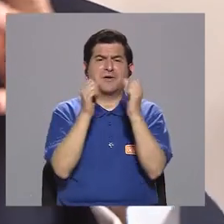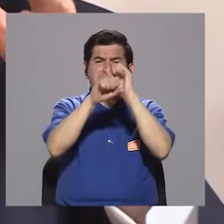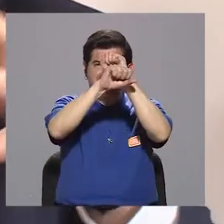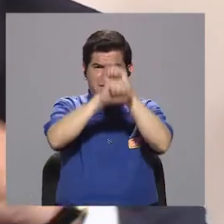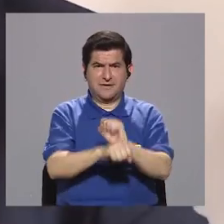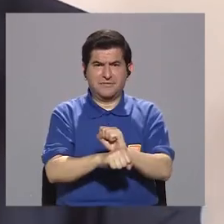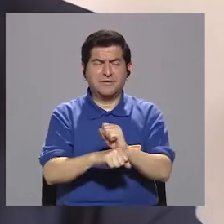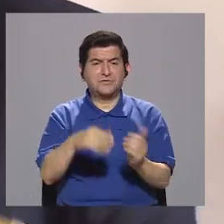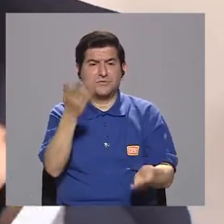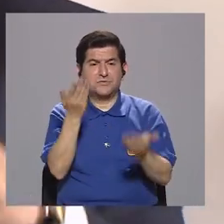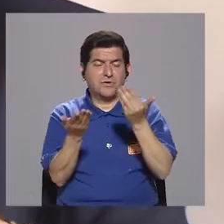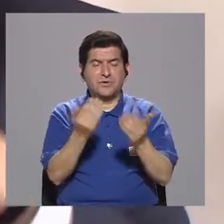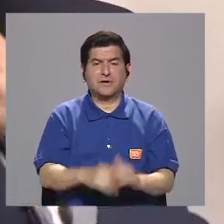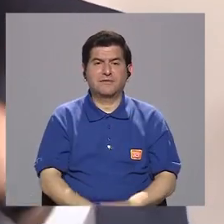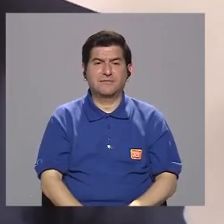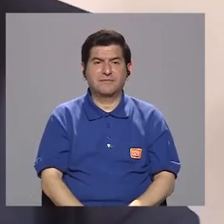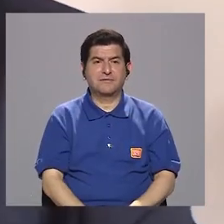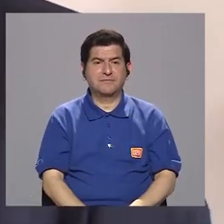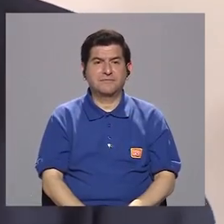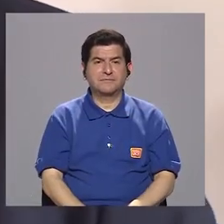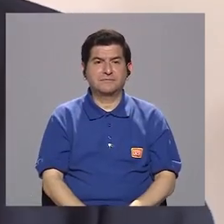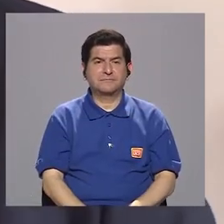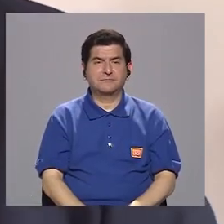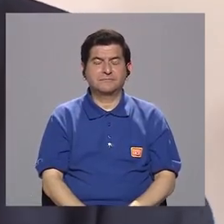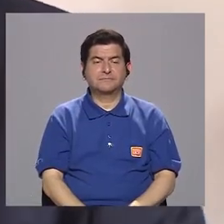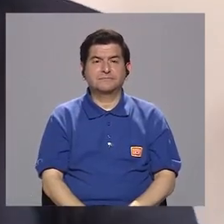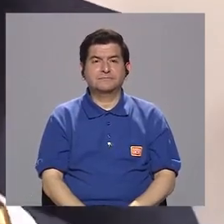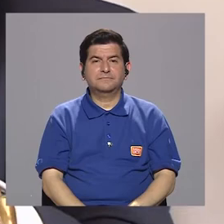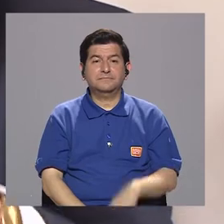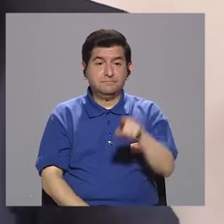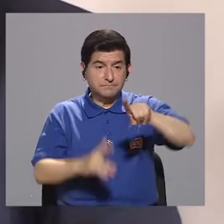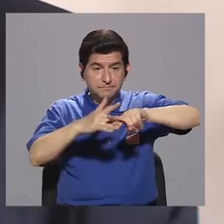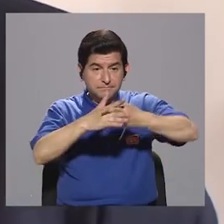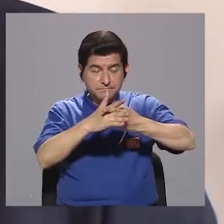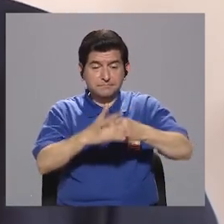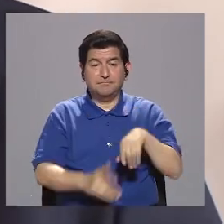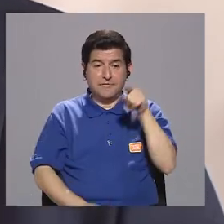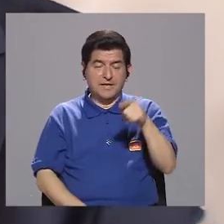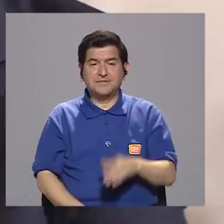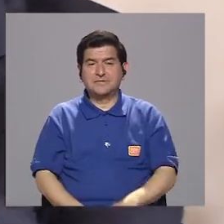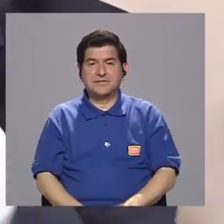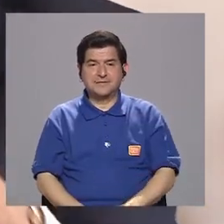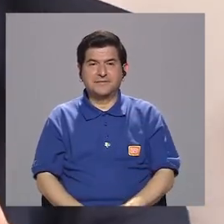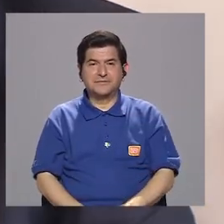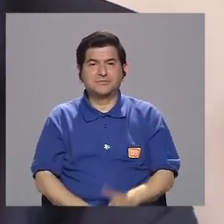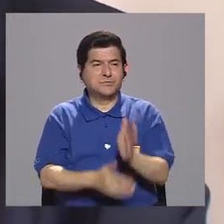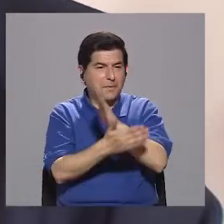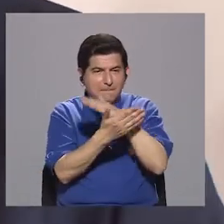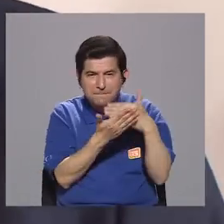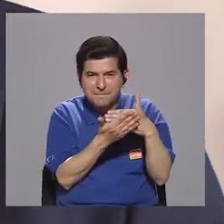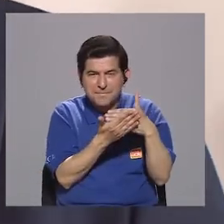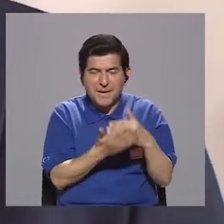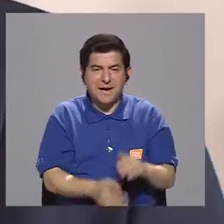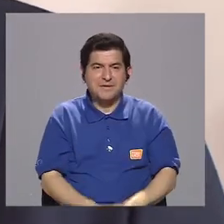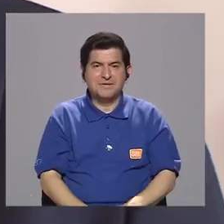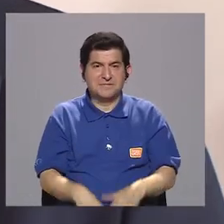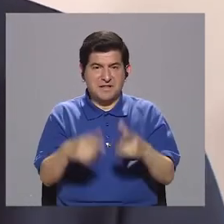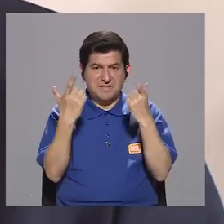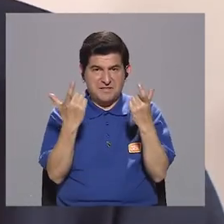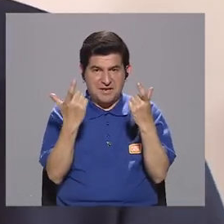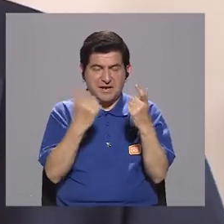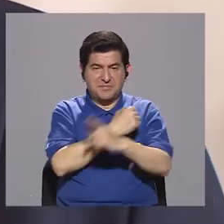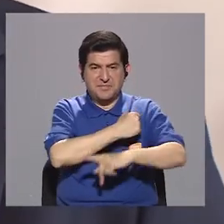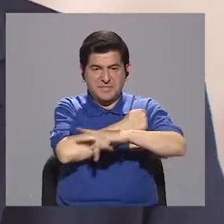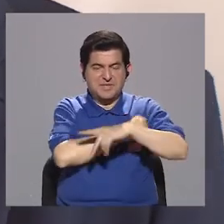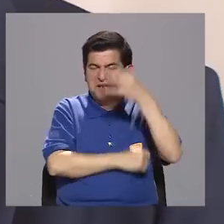punto de vista familiar, etcétera, ¿verdad? Y él empieza a predicar eso. Y una gran parte del capital del país no le creyó